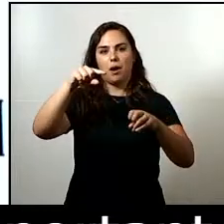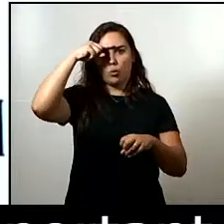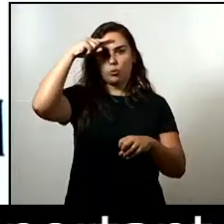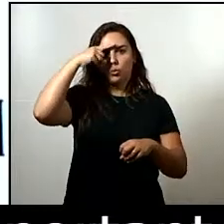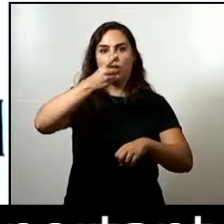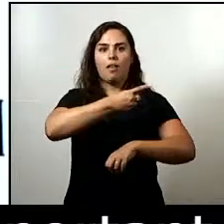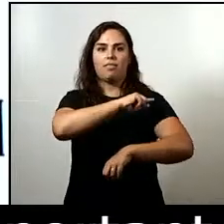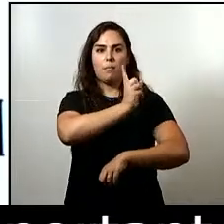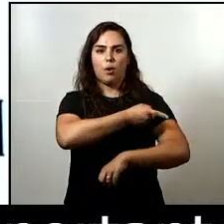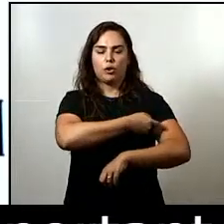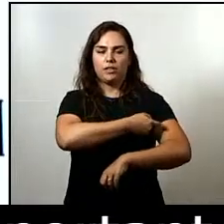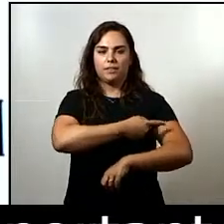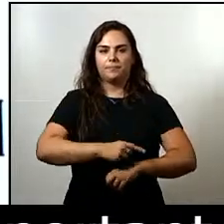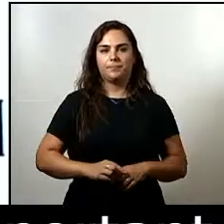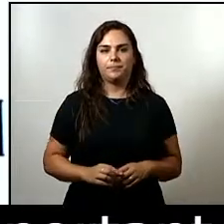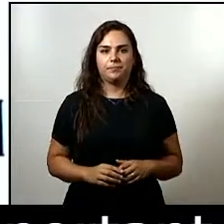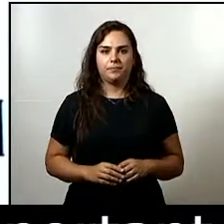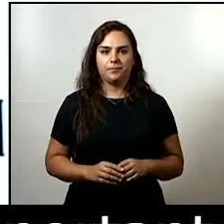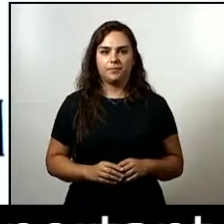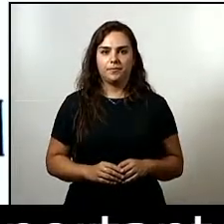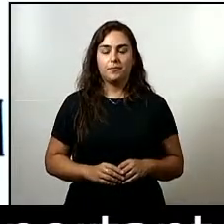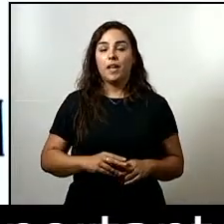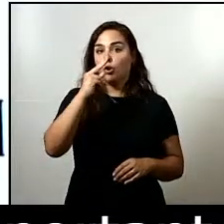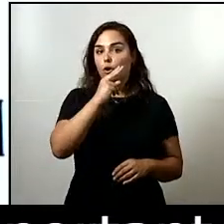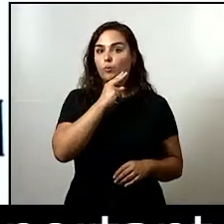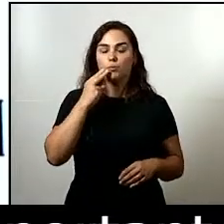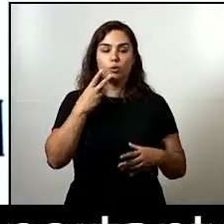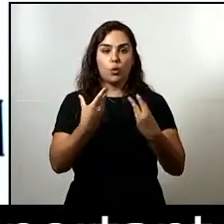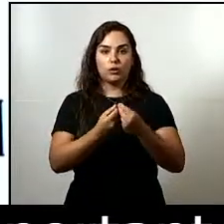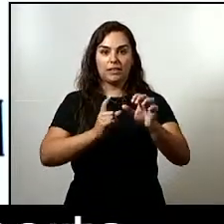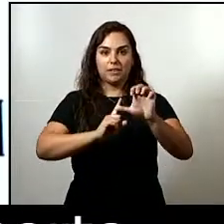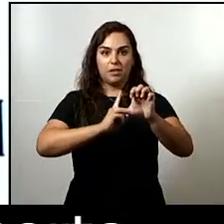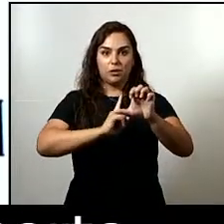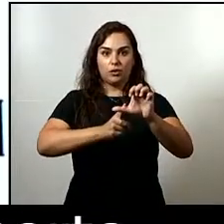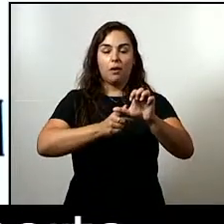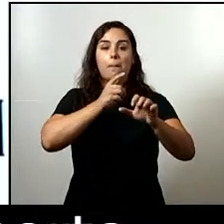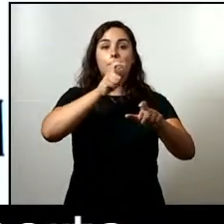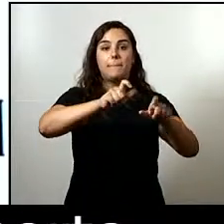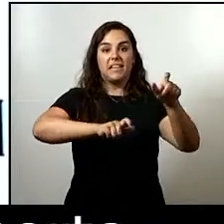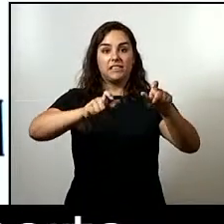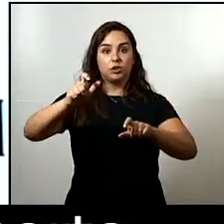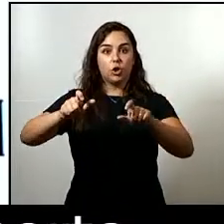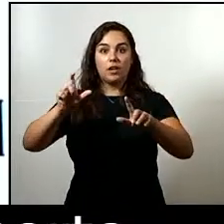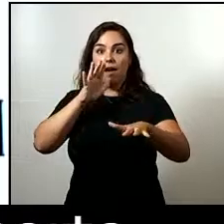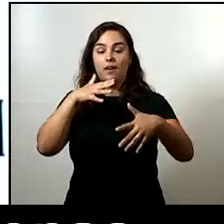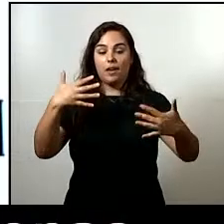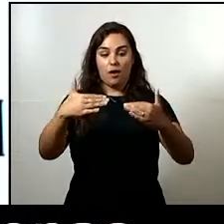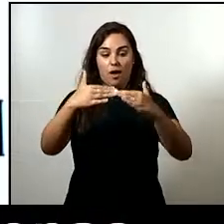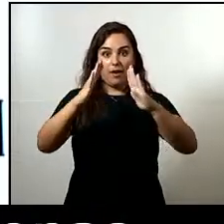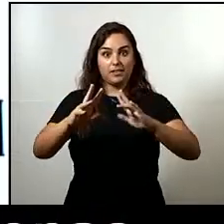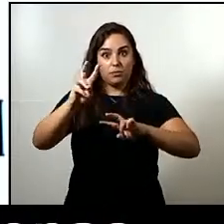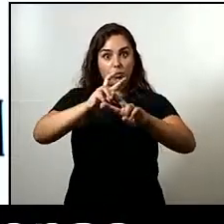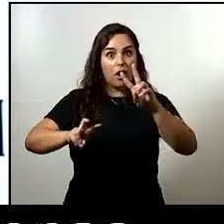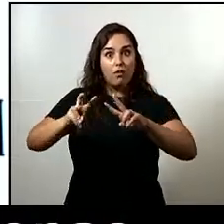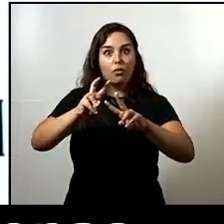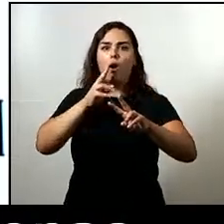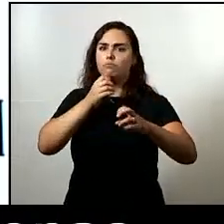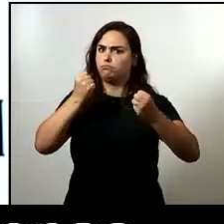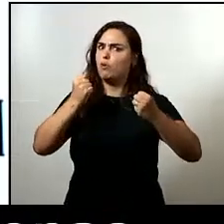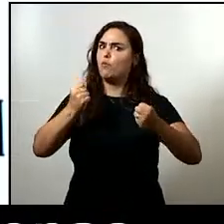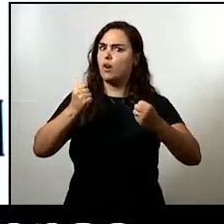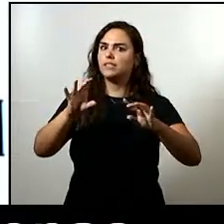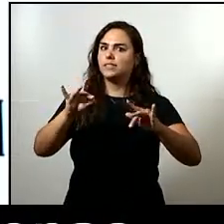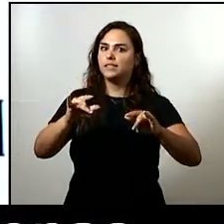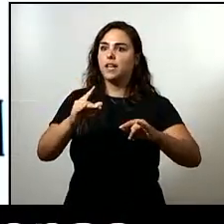deporte. El compromiso de la Junta de Extremadura con las personas que están buscando una vivienda es firme, y más con